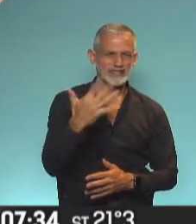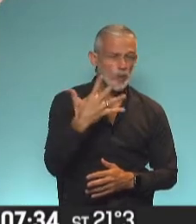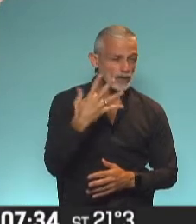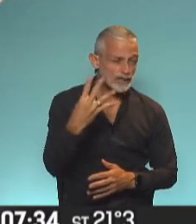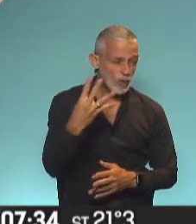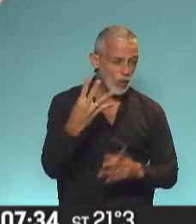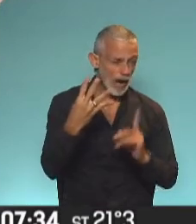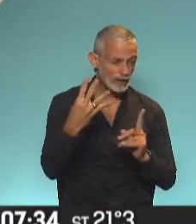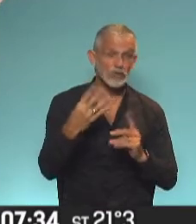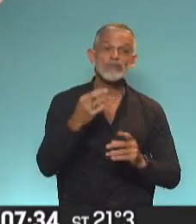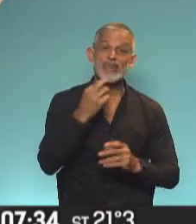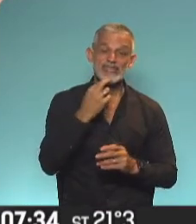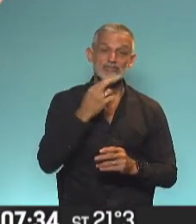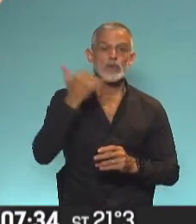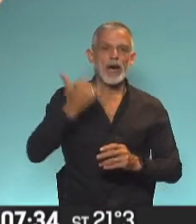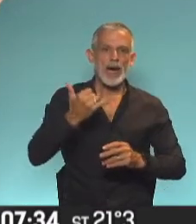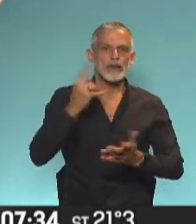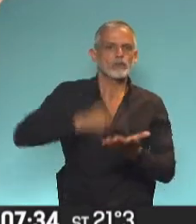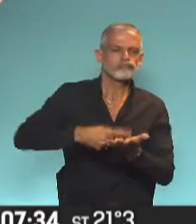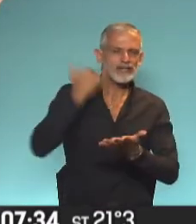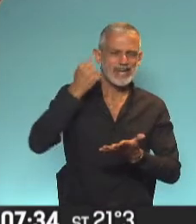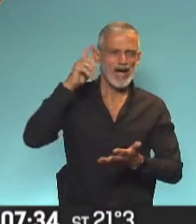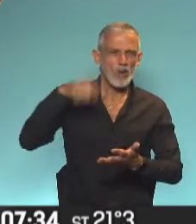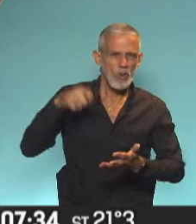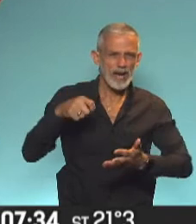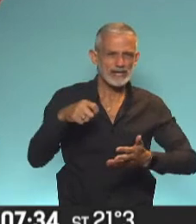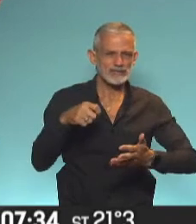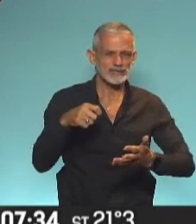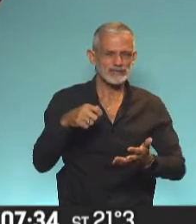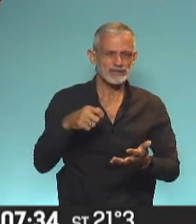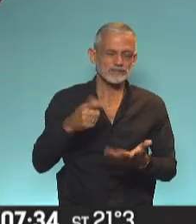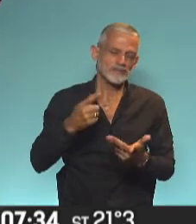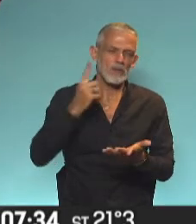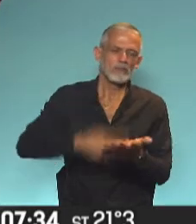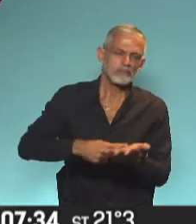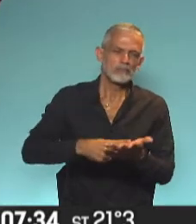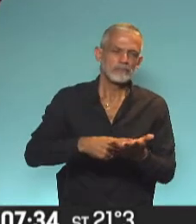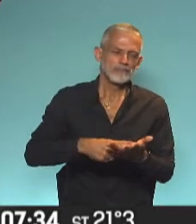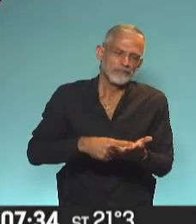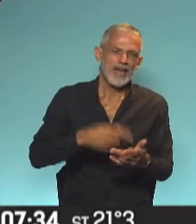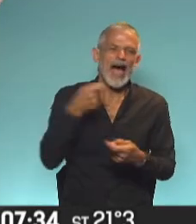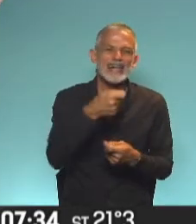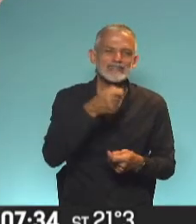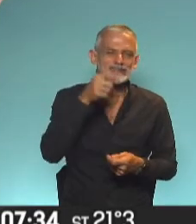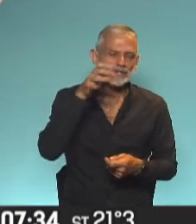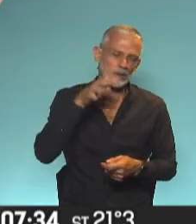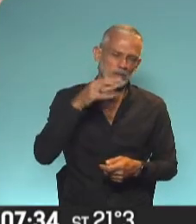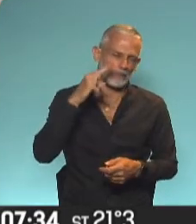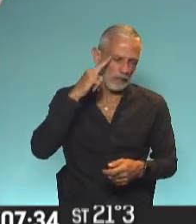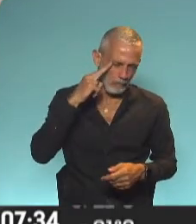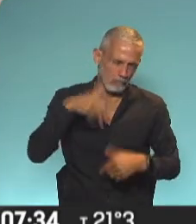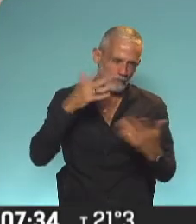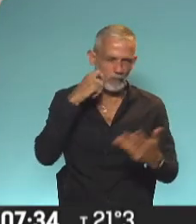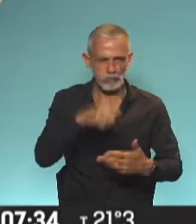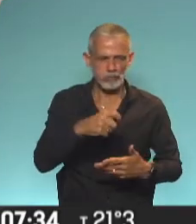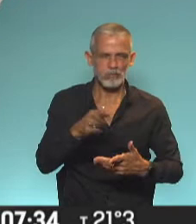y 19 tenían alguna medida de restricción, alguna medida que no fueron judicial, respetadas por el asesino. Que no fueron respetadas y que muchas veces las medidas de restricción terminan